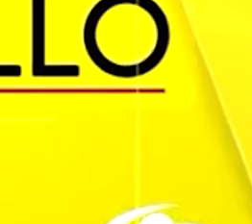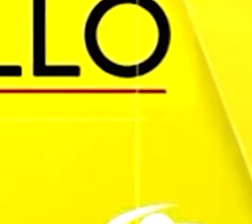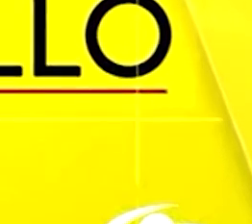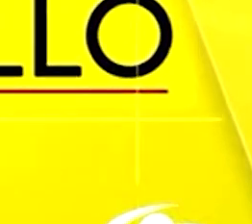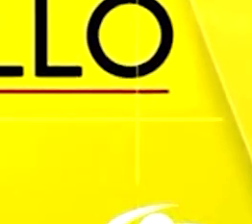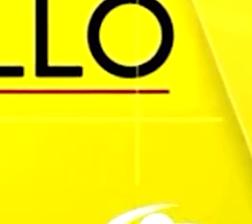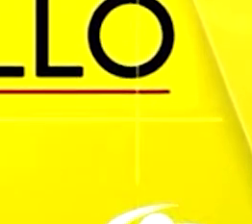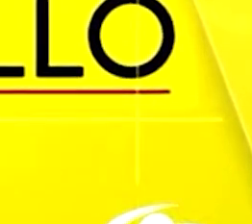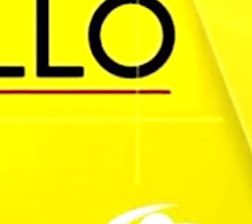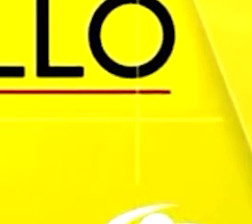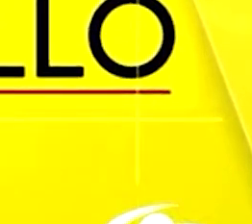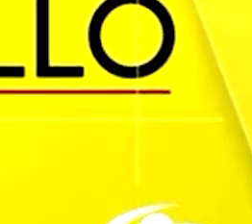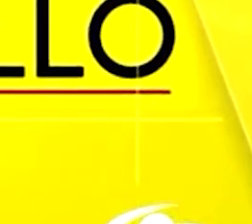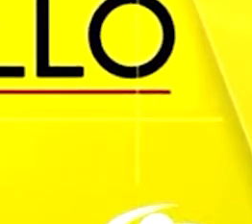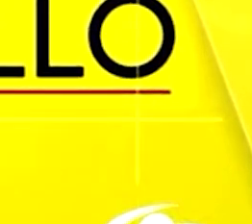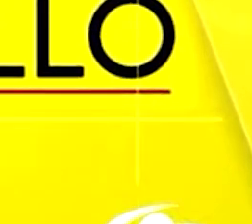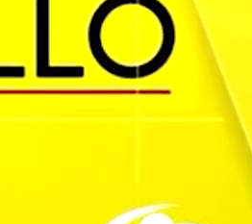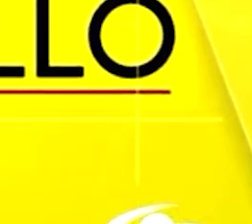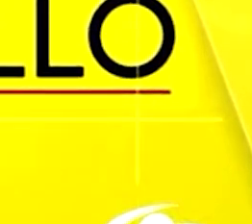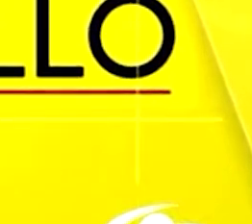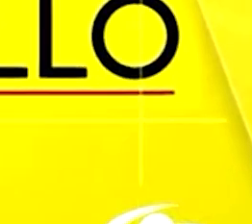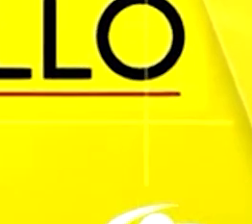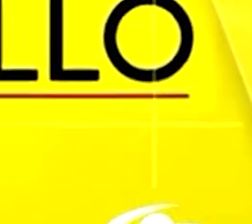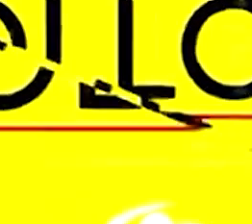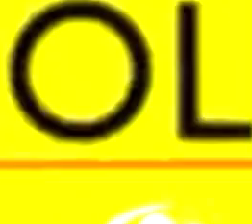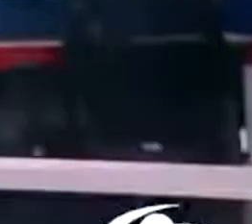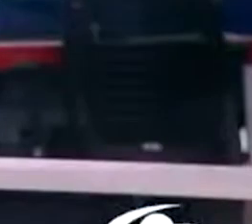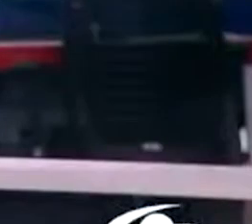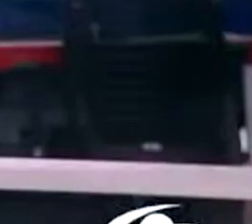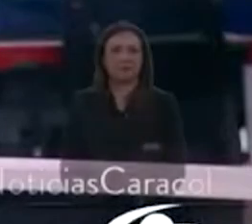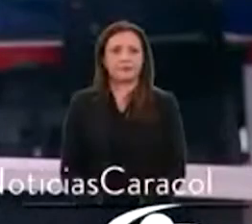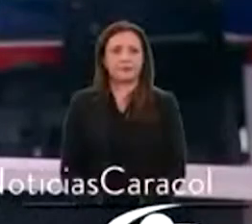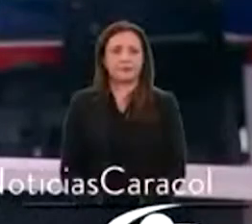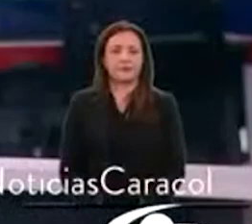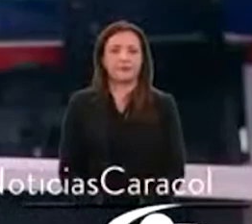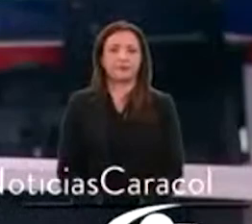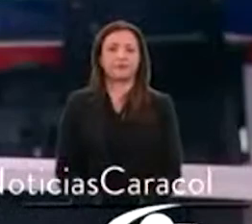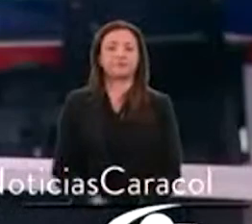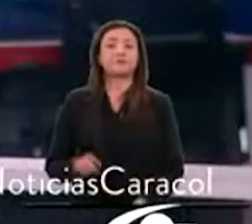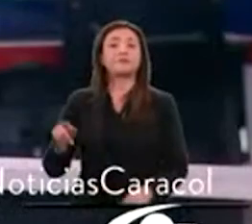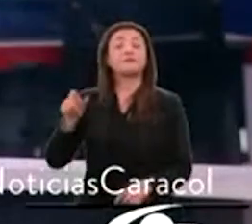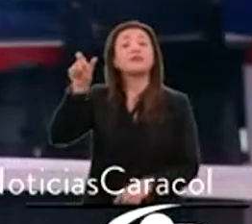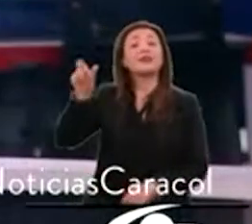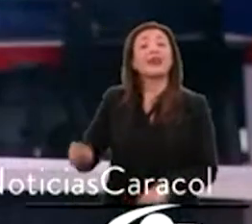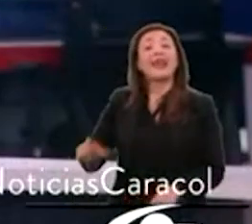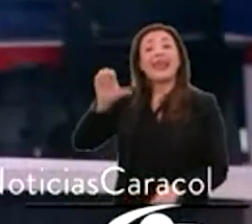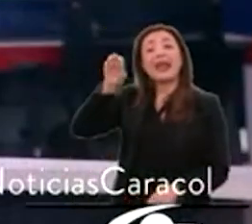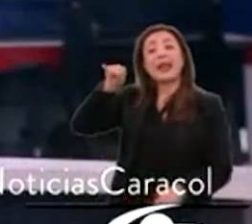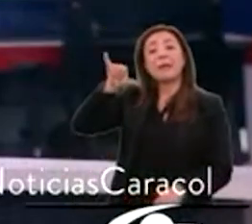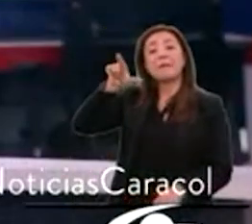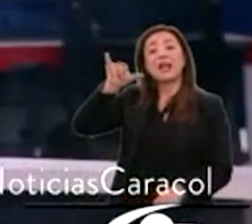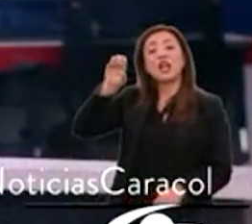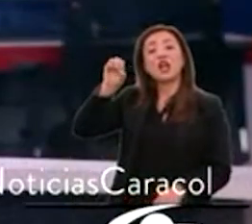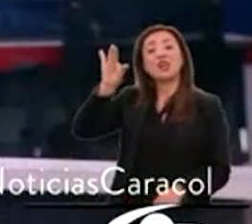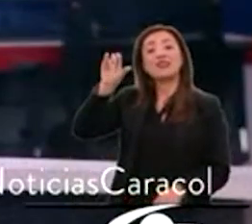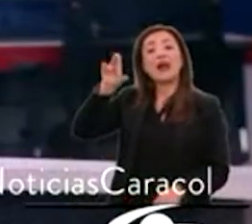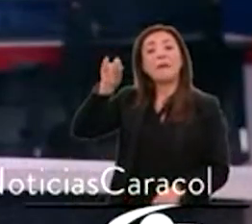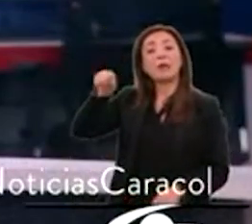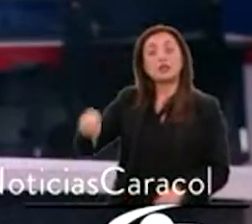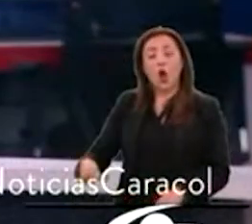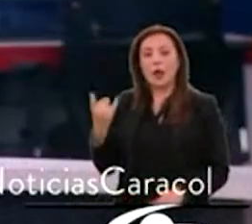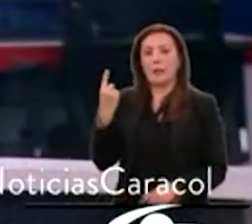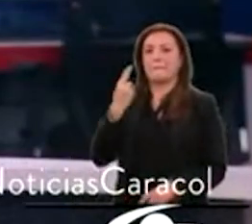Noticia en Desarrollo en Noticias Caracol. En prisión pasó su primera noche Emilio Tapia, considerado